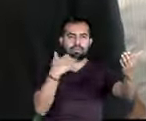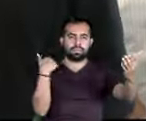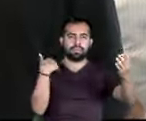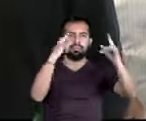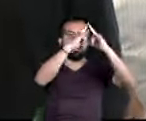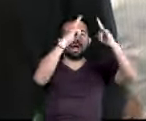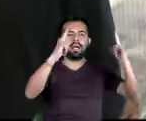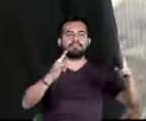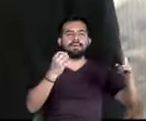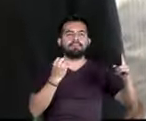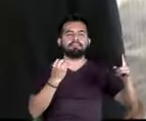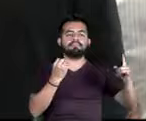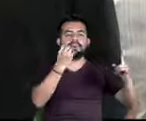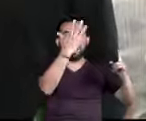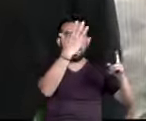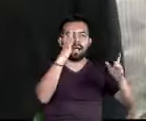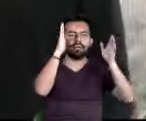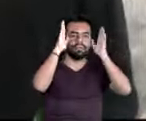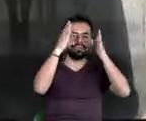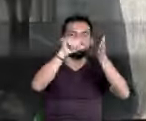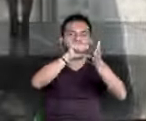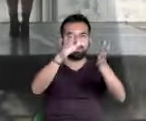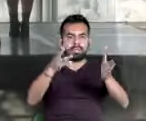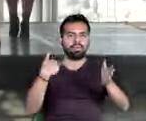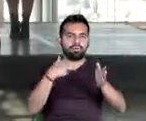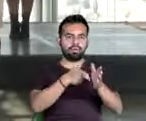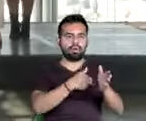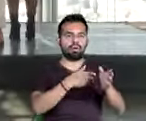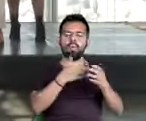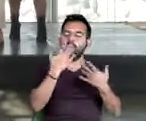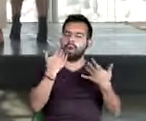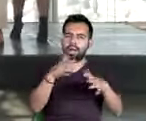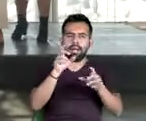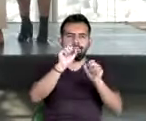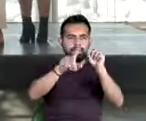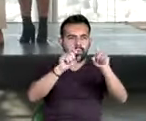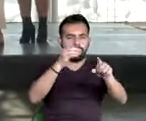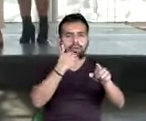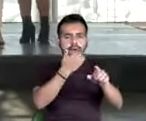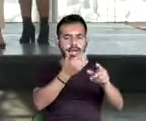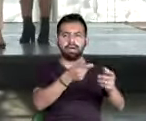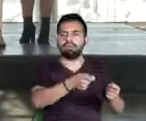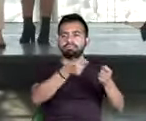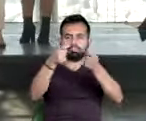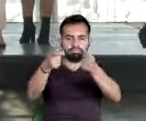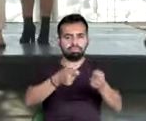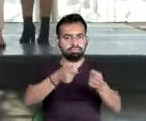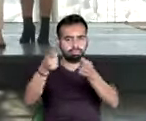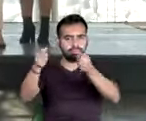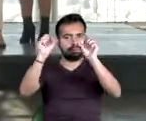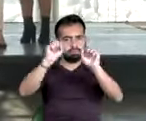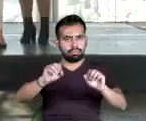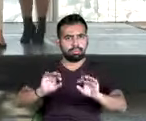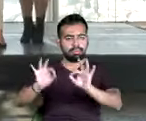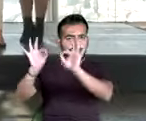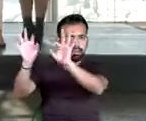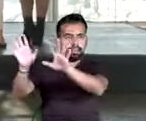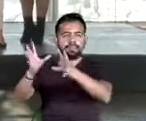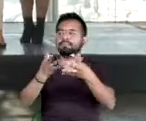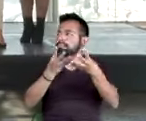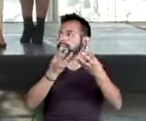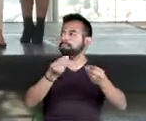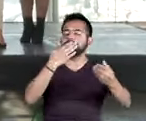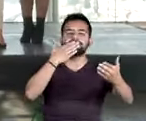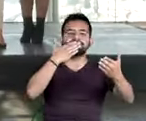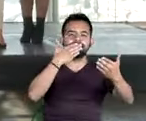blanca de atención ciudadana en las que estaremos receptando absolutamente todas las inquietudes, las demandas que tengan. Muchas